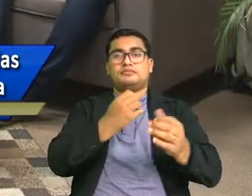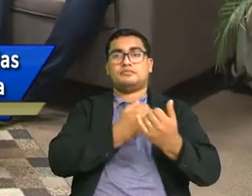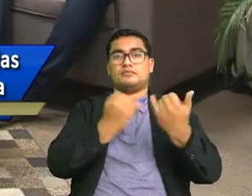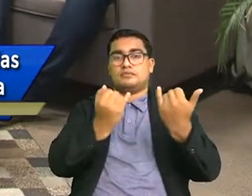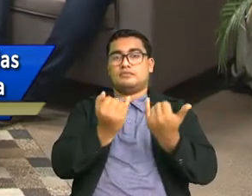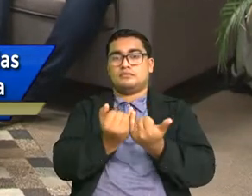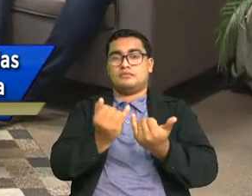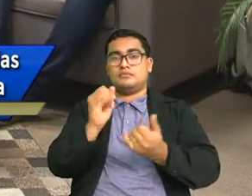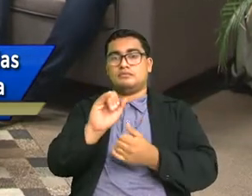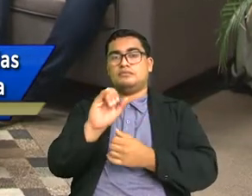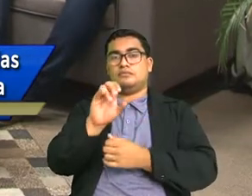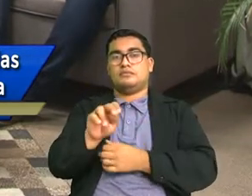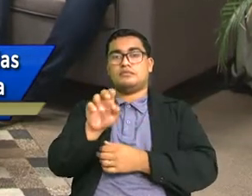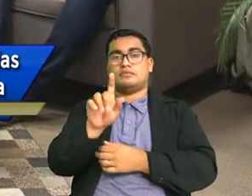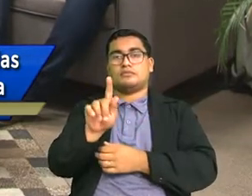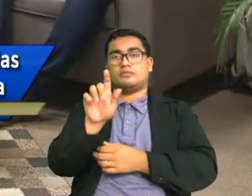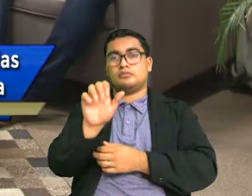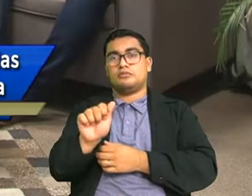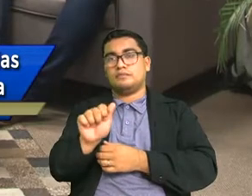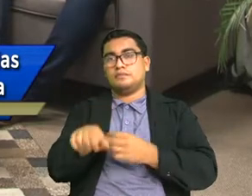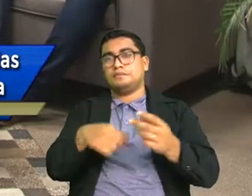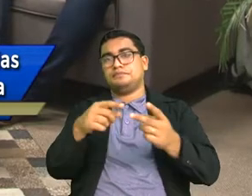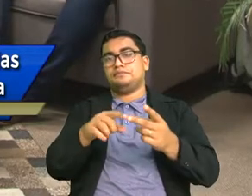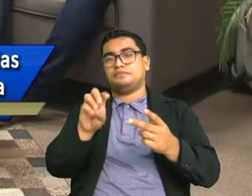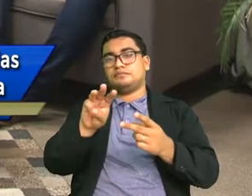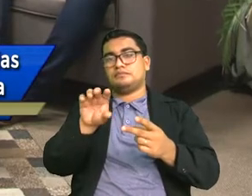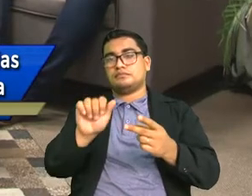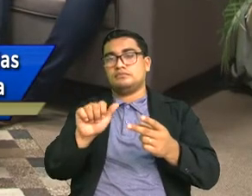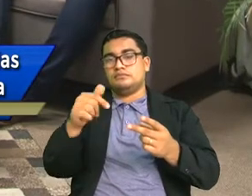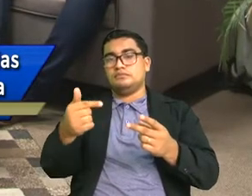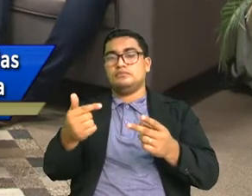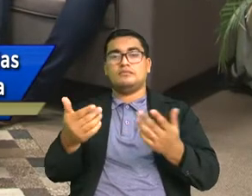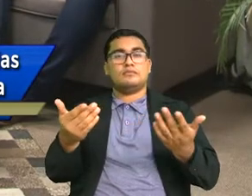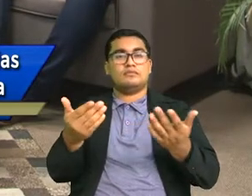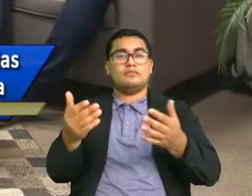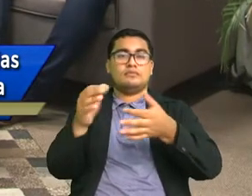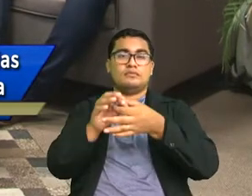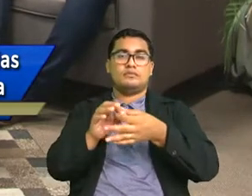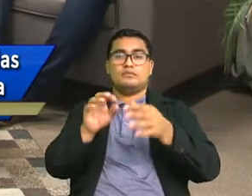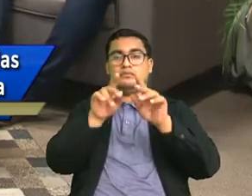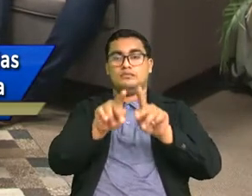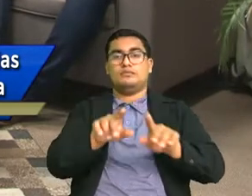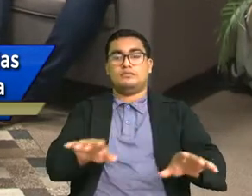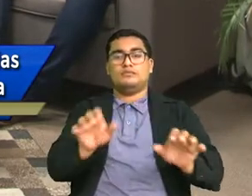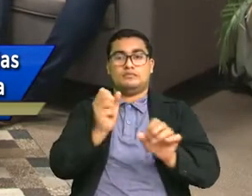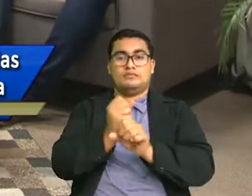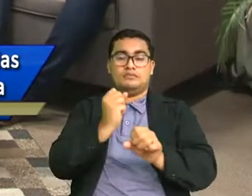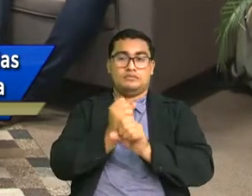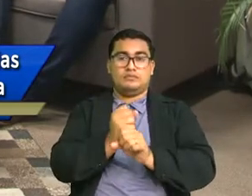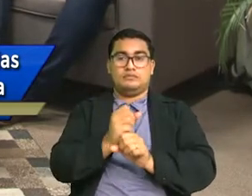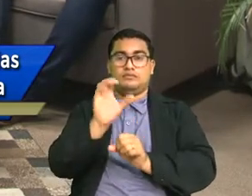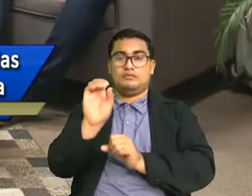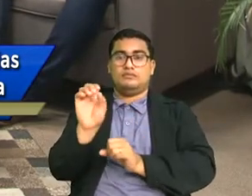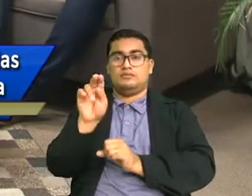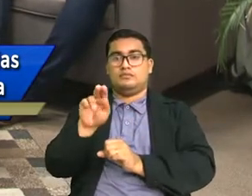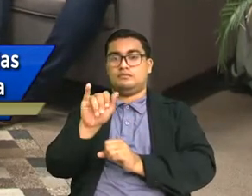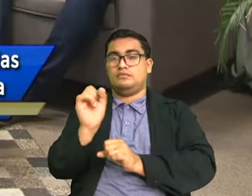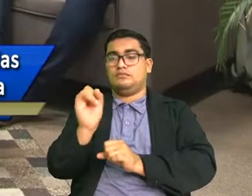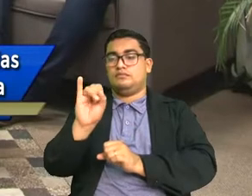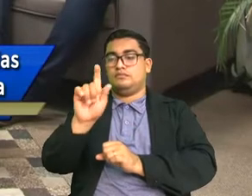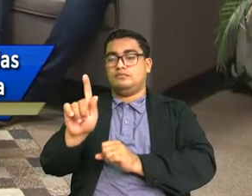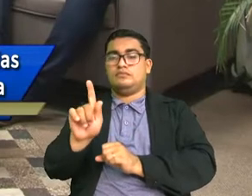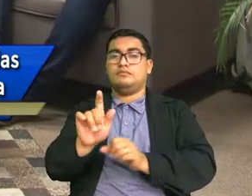dicta pero tambén como sistema de producción y el marco también con el plan de trabajo que venimos desarrollando conjuntamente con el conducir nosotros lo que estamos incentivando